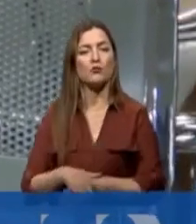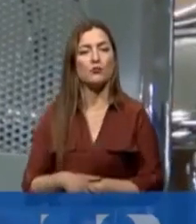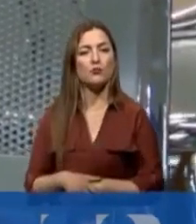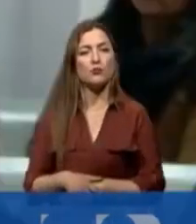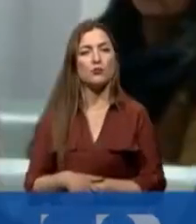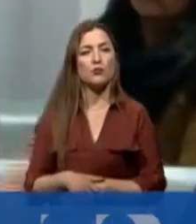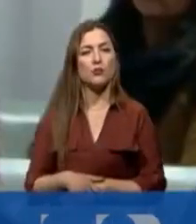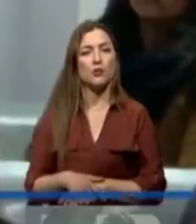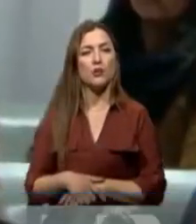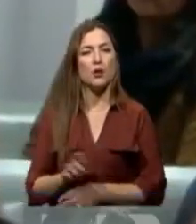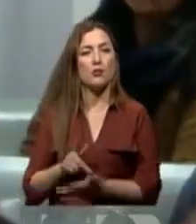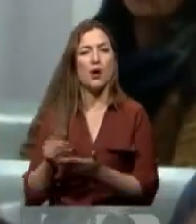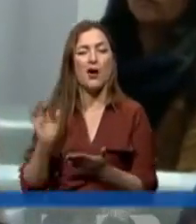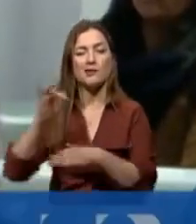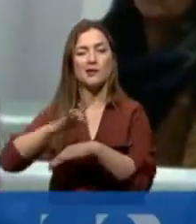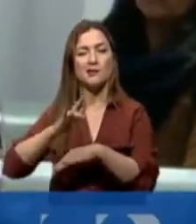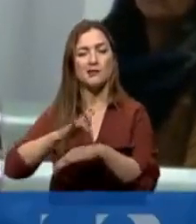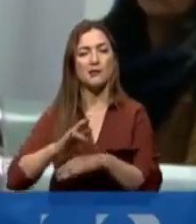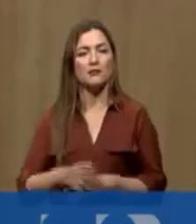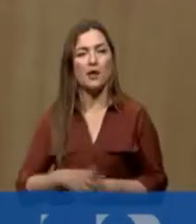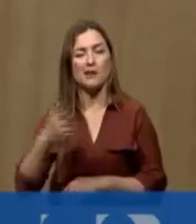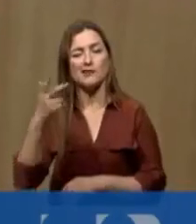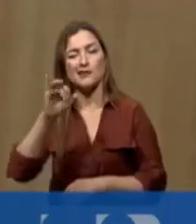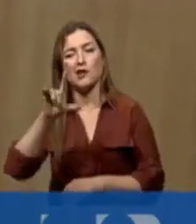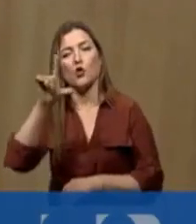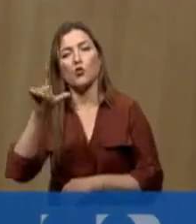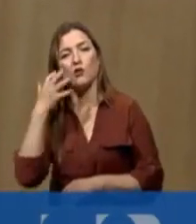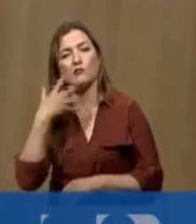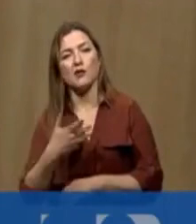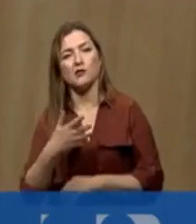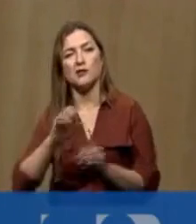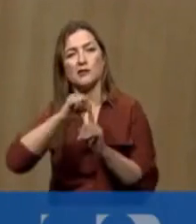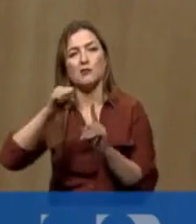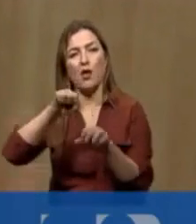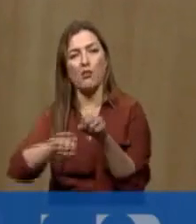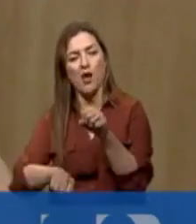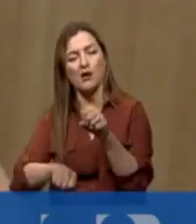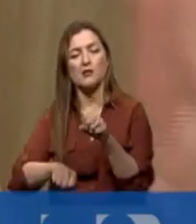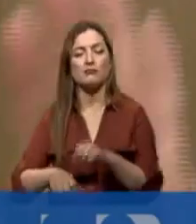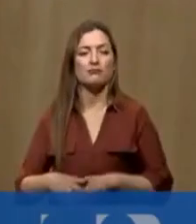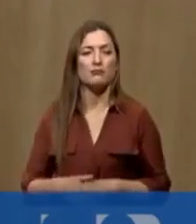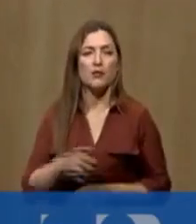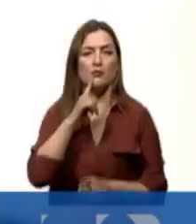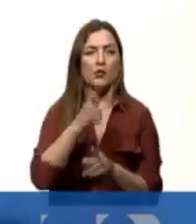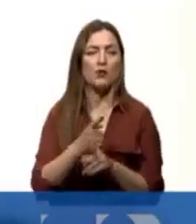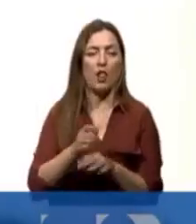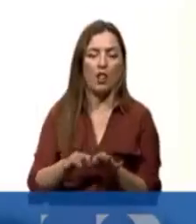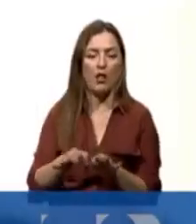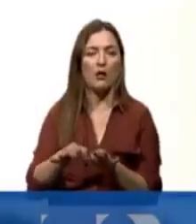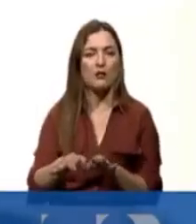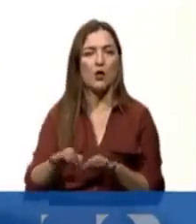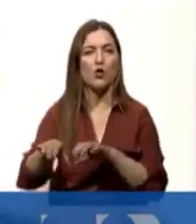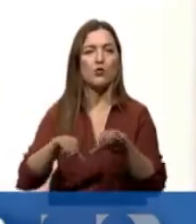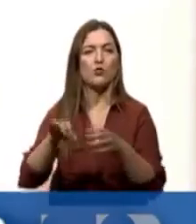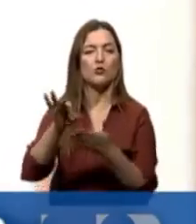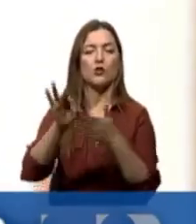canceló a la cita. El 13 de junio y me dieron para esta fecha. Justo se había dañado el sistema. Entonces, creo que por eso se demoró. Según la